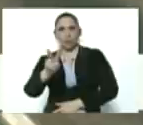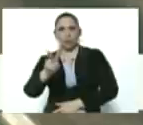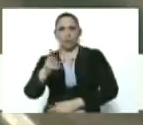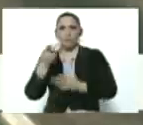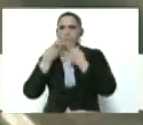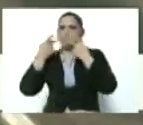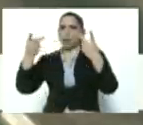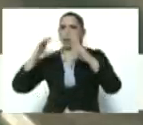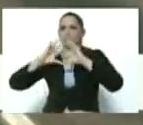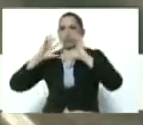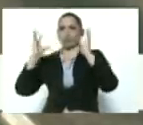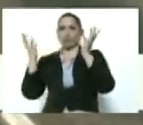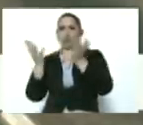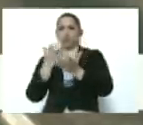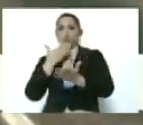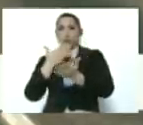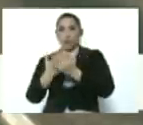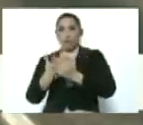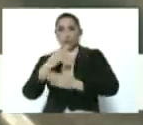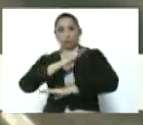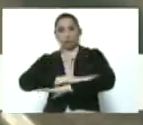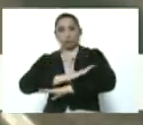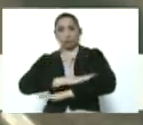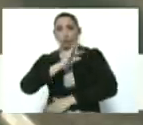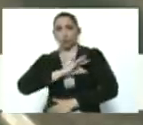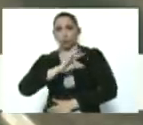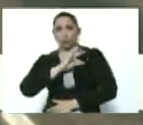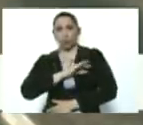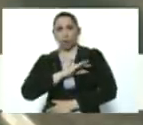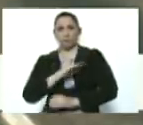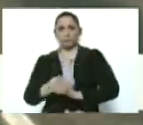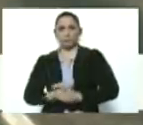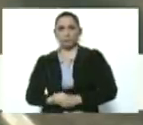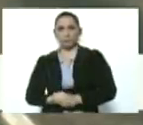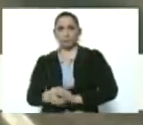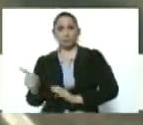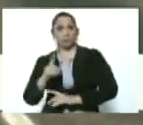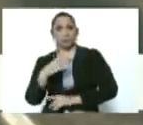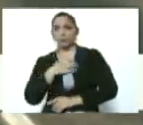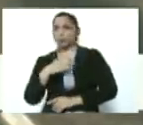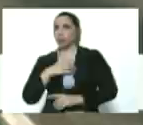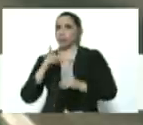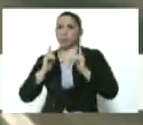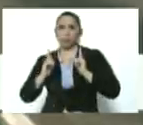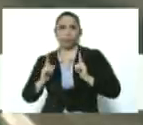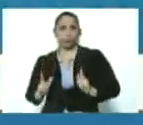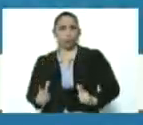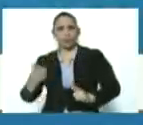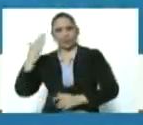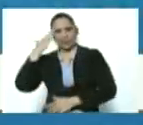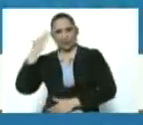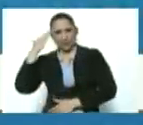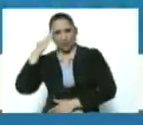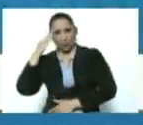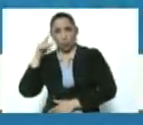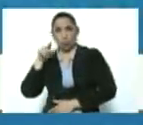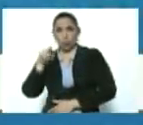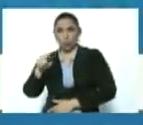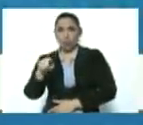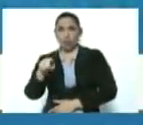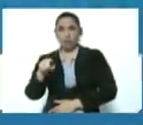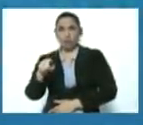referencia en el mundo gracias a la disciplina social por eso es que no podemos bajar la guardia y saber que usted de